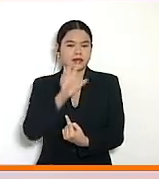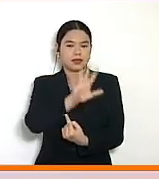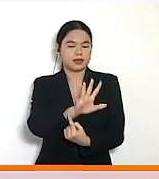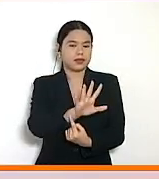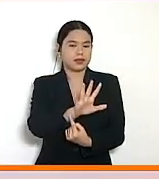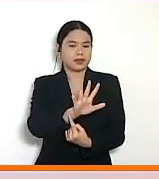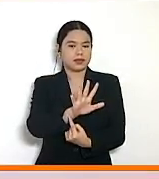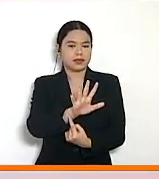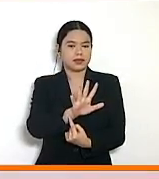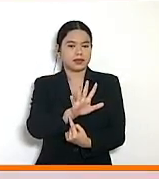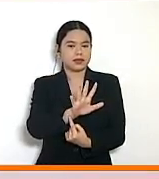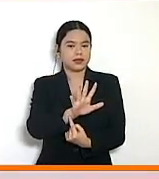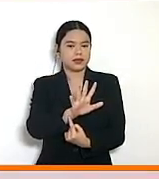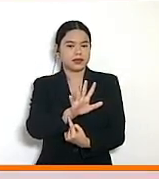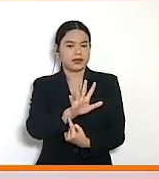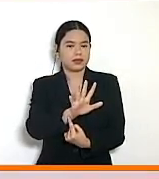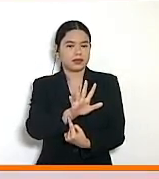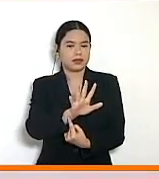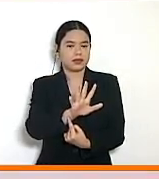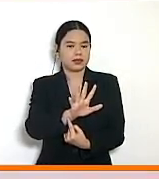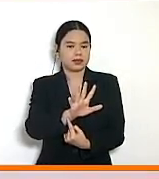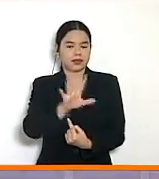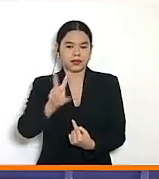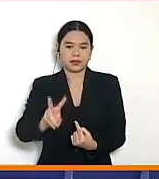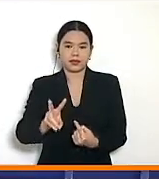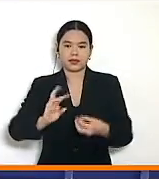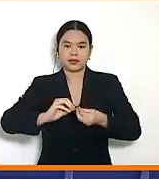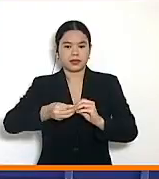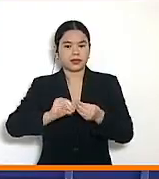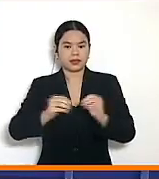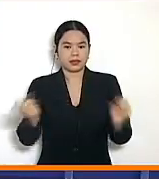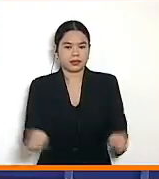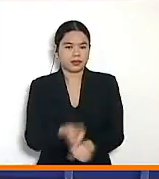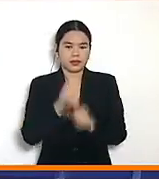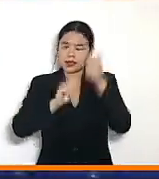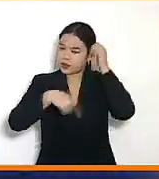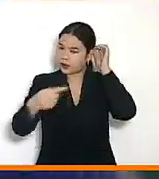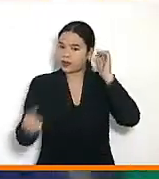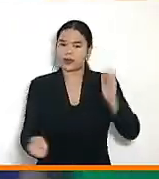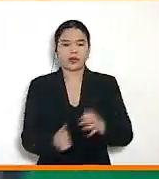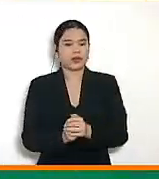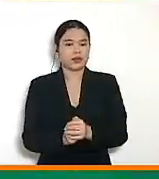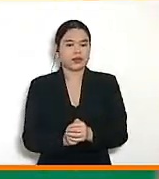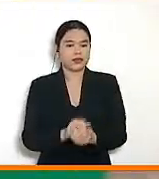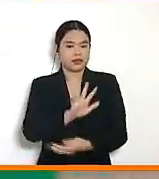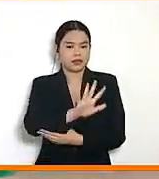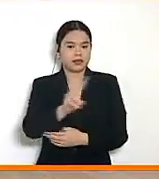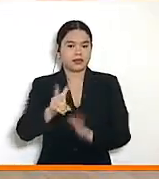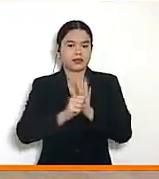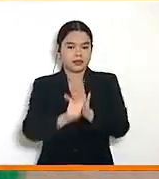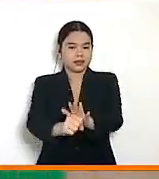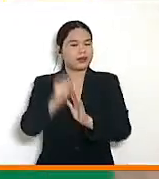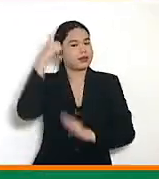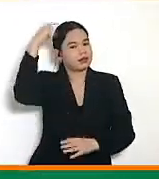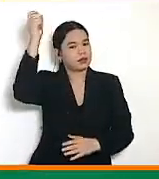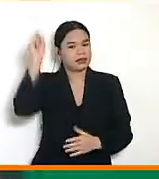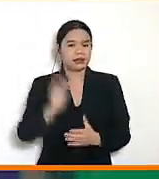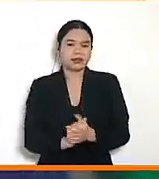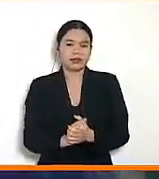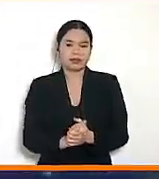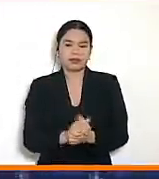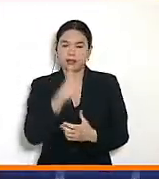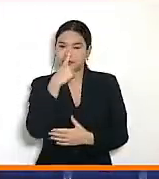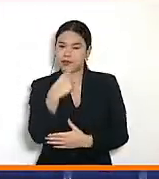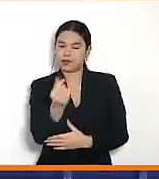no es perfecto el número cabalístico para diarias del 52 con su símbolo de sueños sonrío